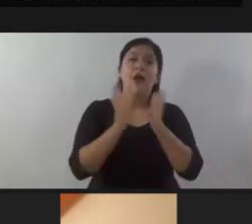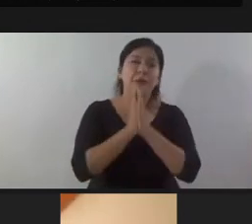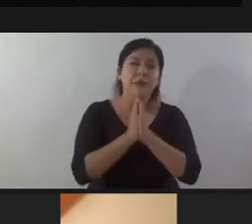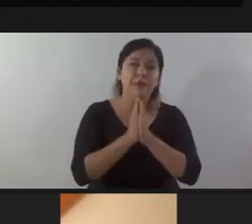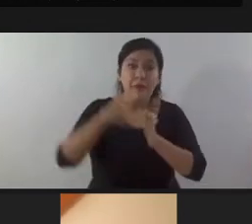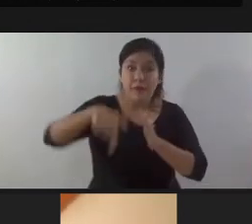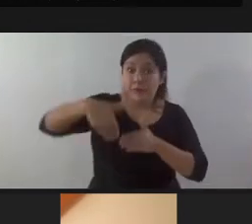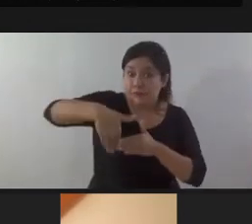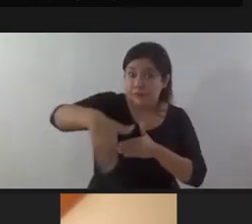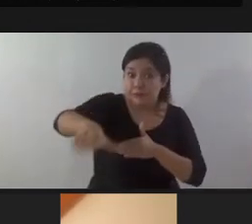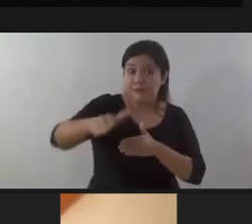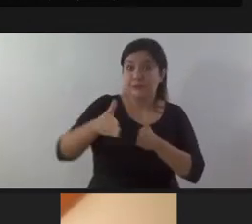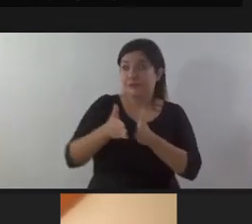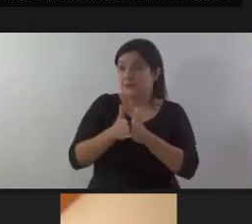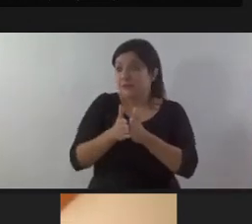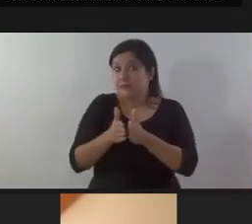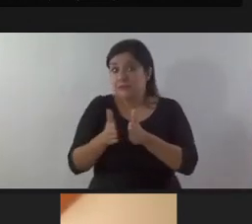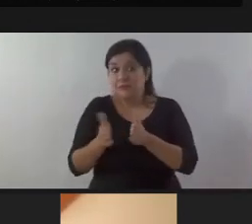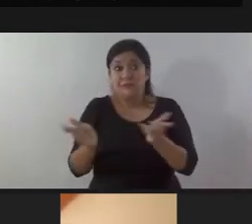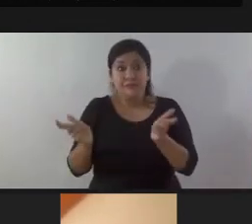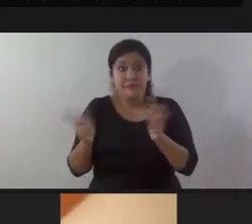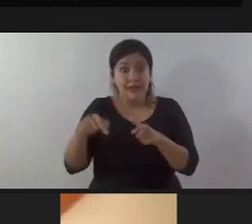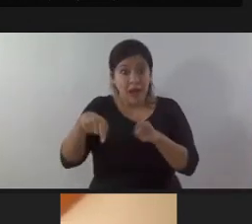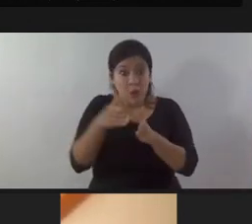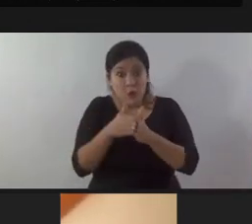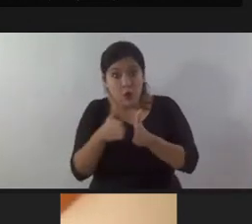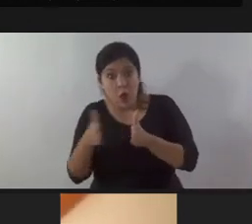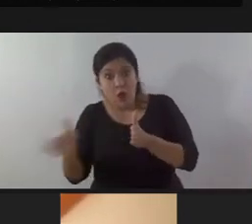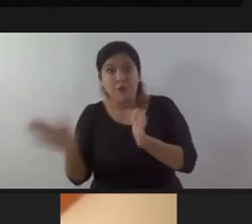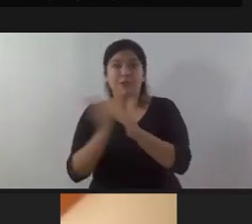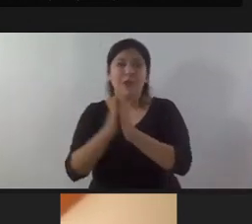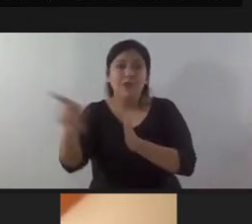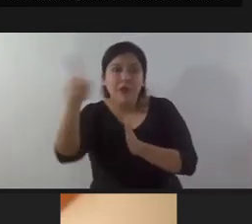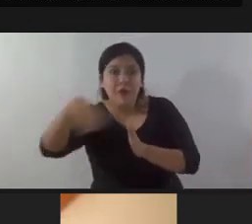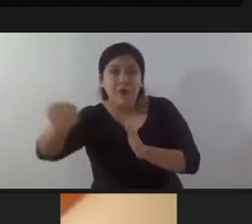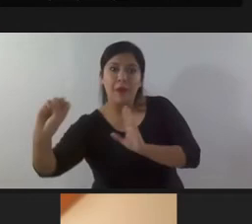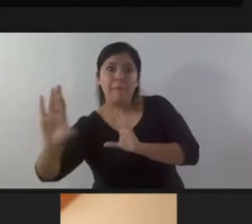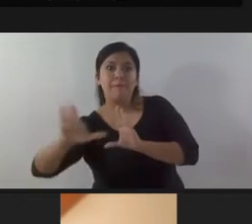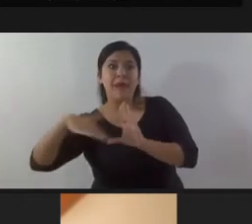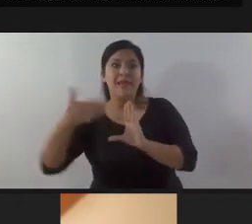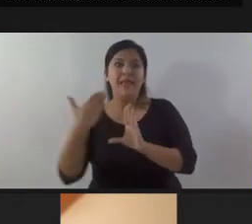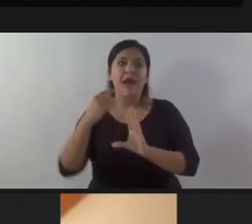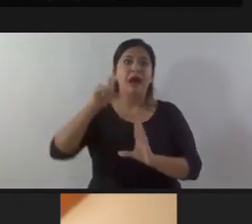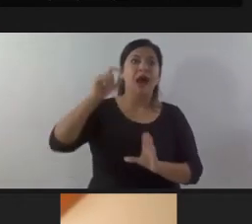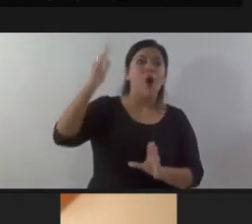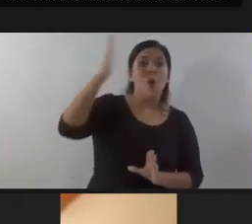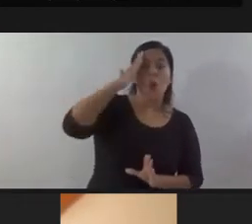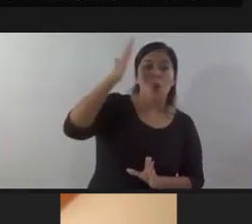transcurso de la duración del seminario, nos envíen un correo a